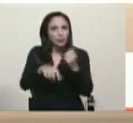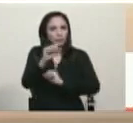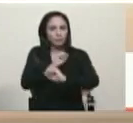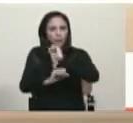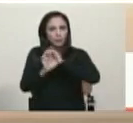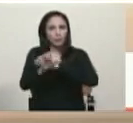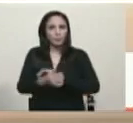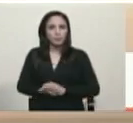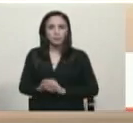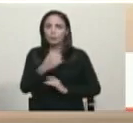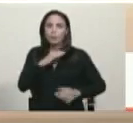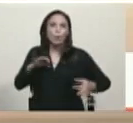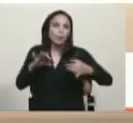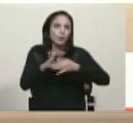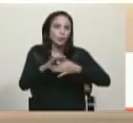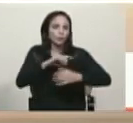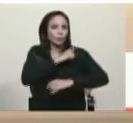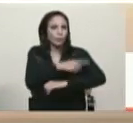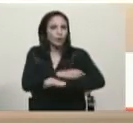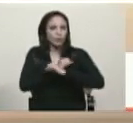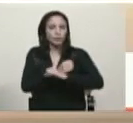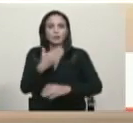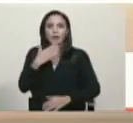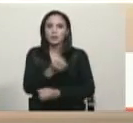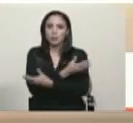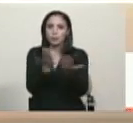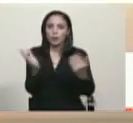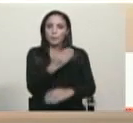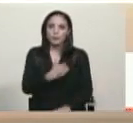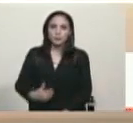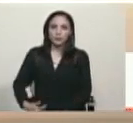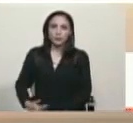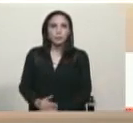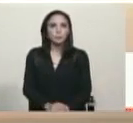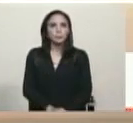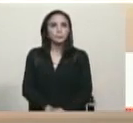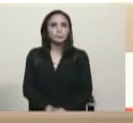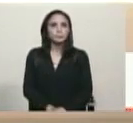la unión está la fuerza. Gracias, presidente.